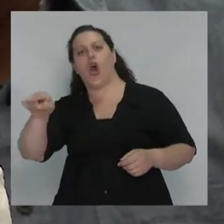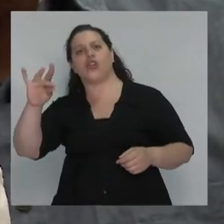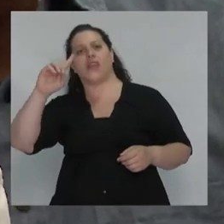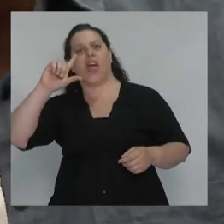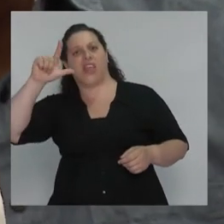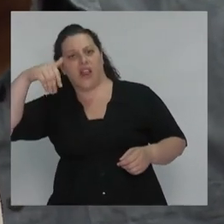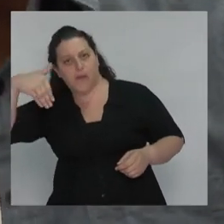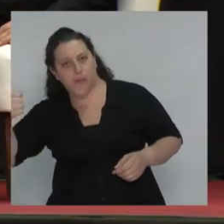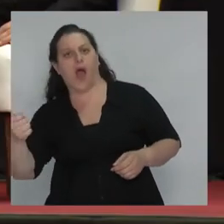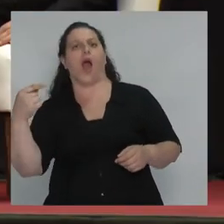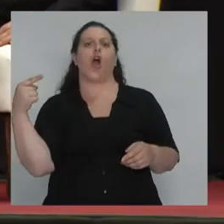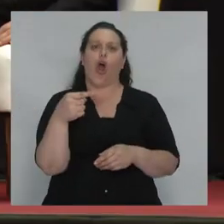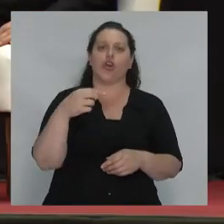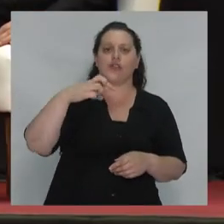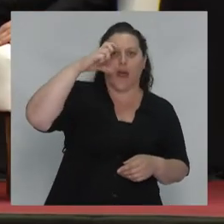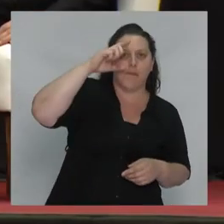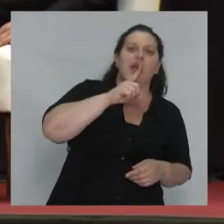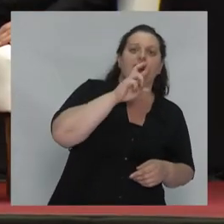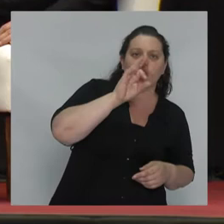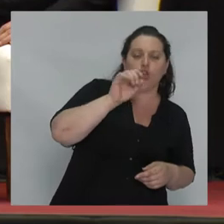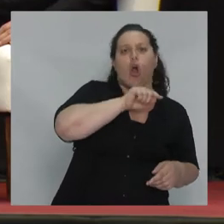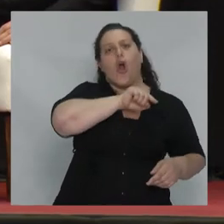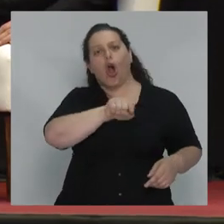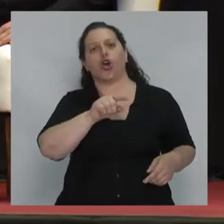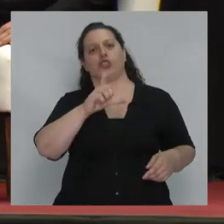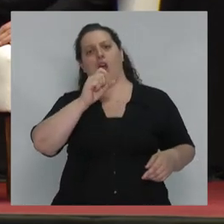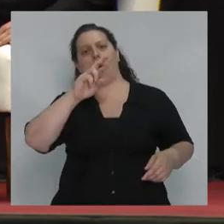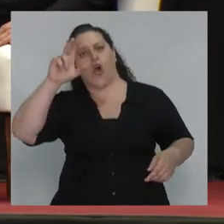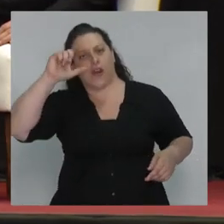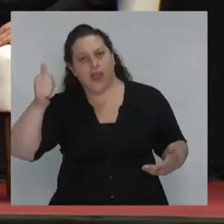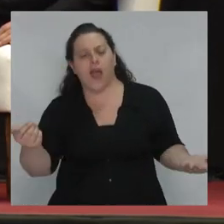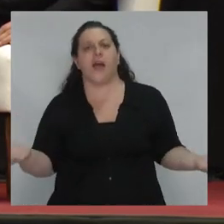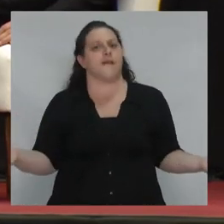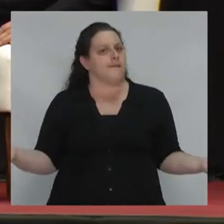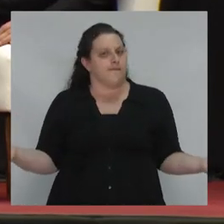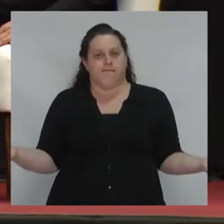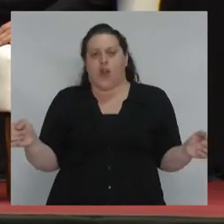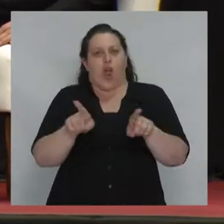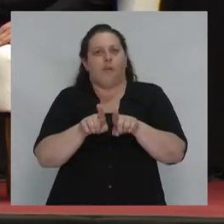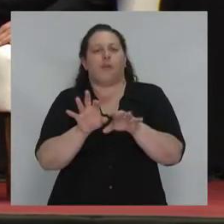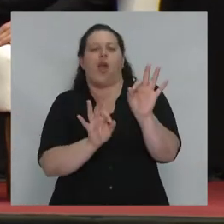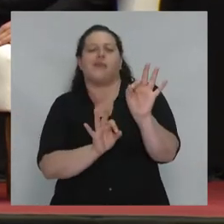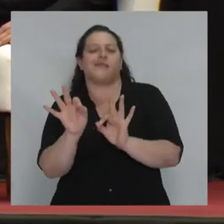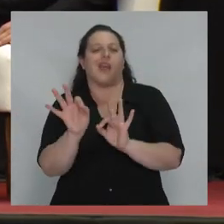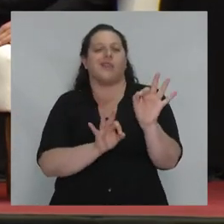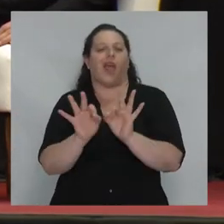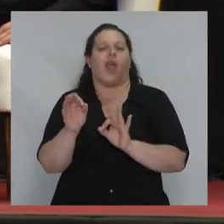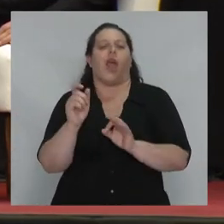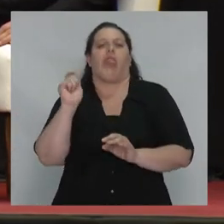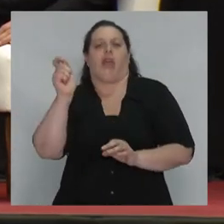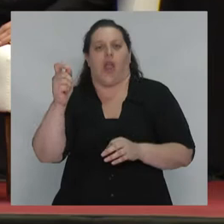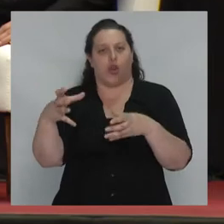Dilma, que es contra Petro, que es contra Correa. Es una estrategia de la derecha